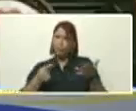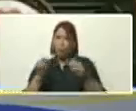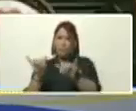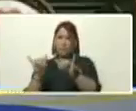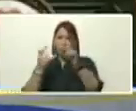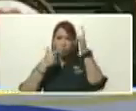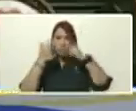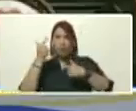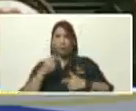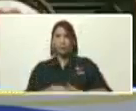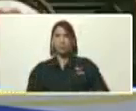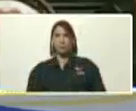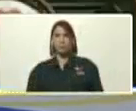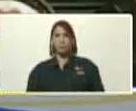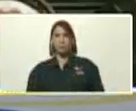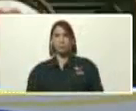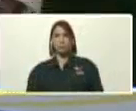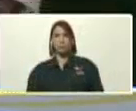digo yo hoy,